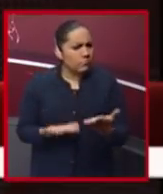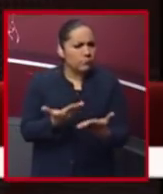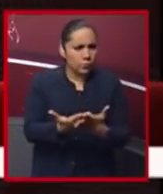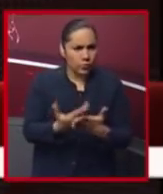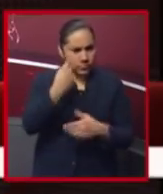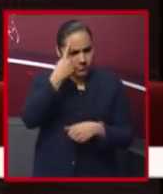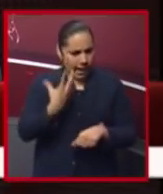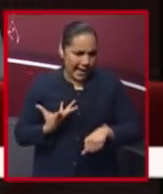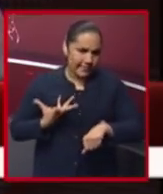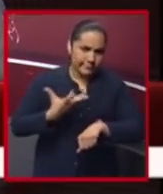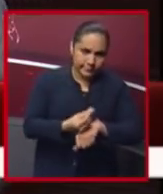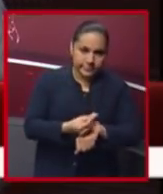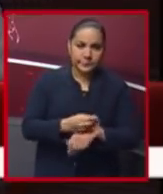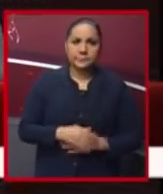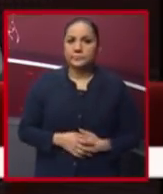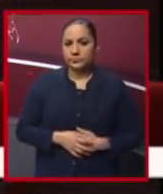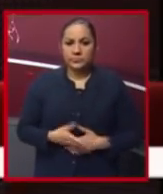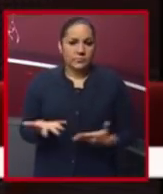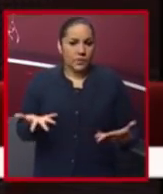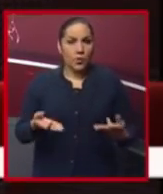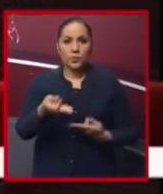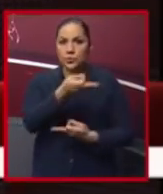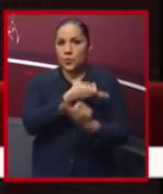Todos conocen la situación de Guerrero,